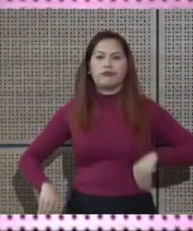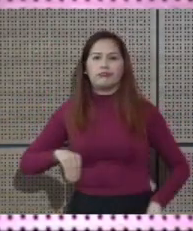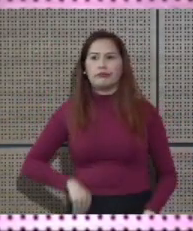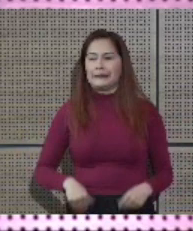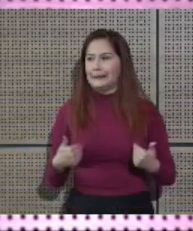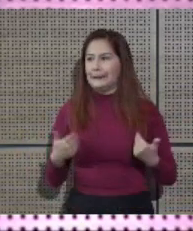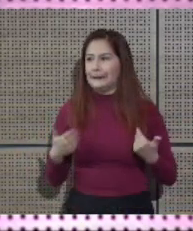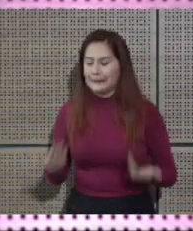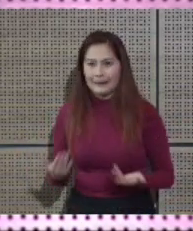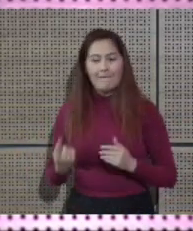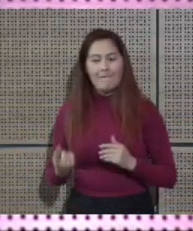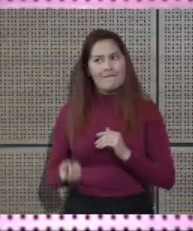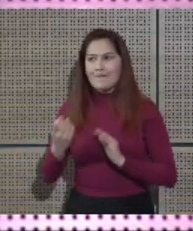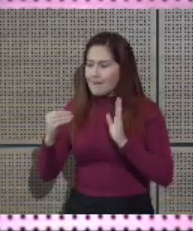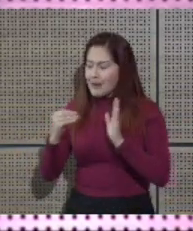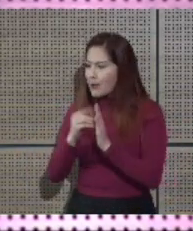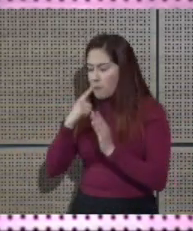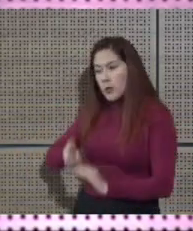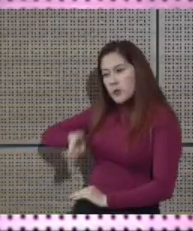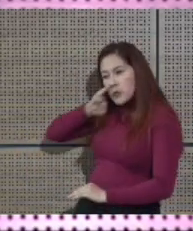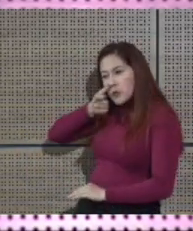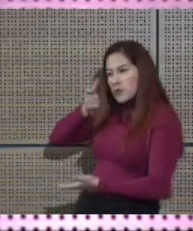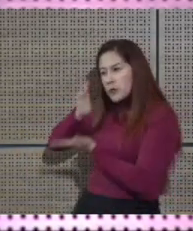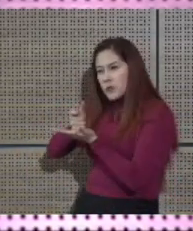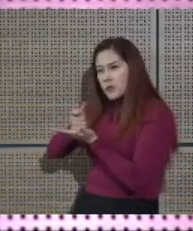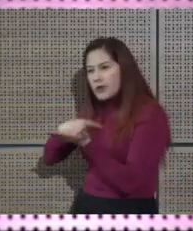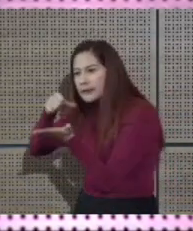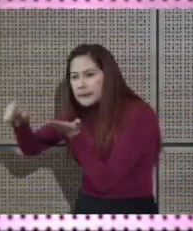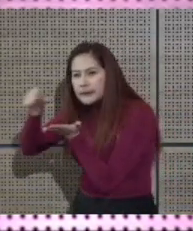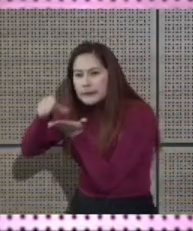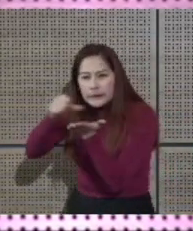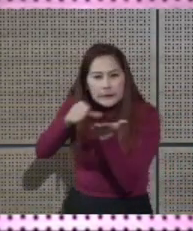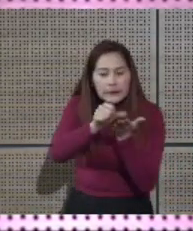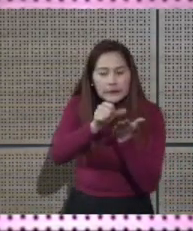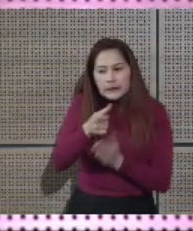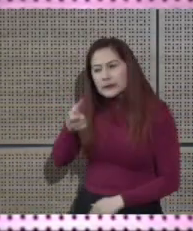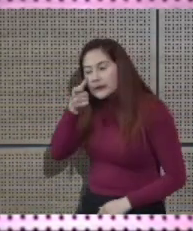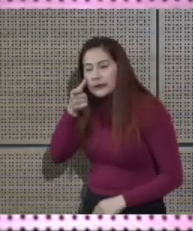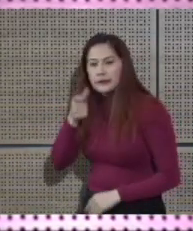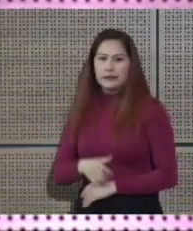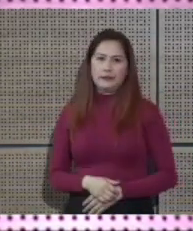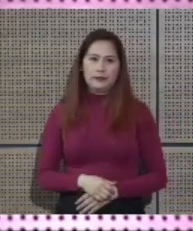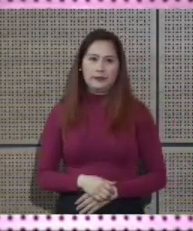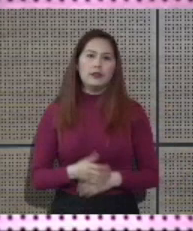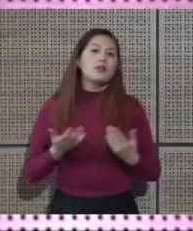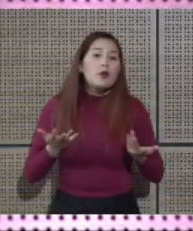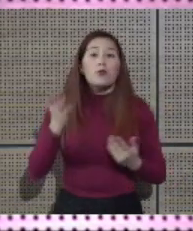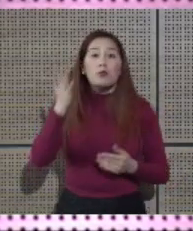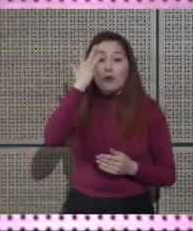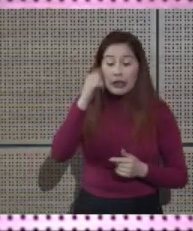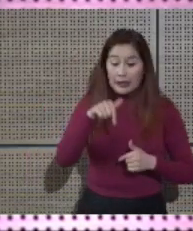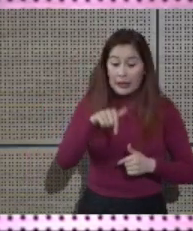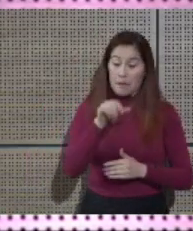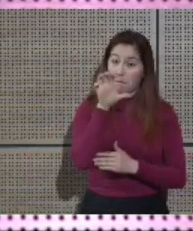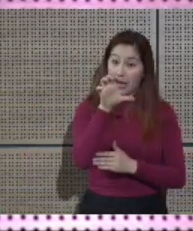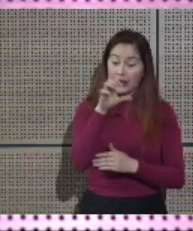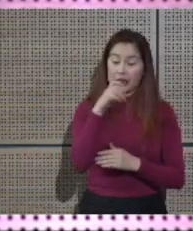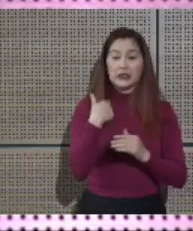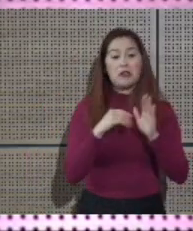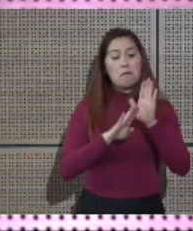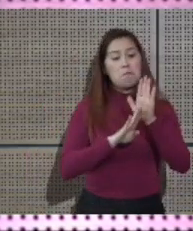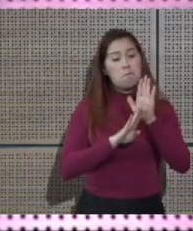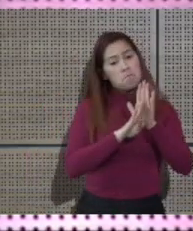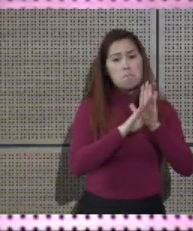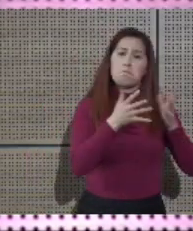que es la ventana de oportunidad que tienen nuestros países para dar un gran salto de países de ingresos medios a países de